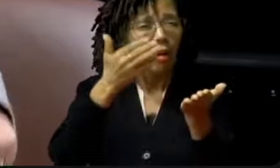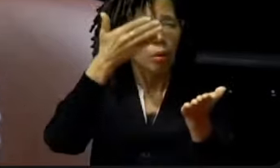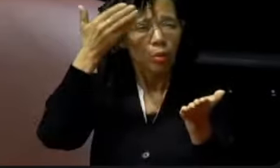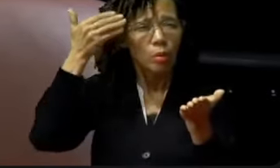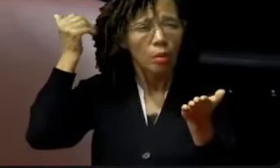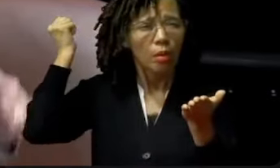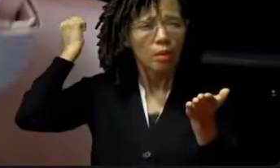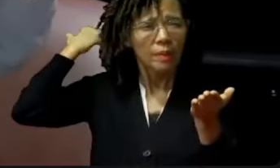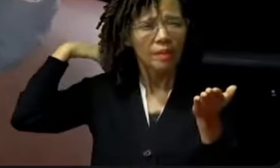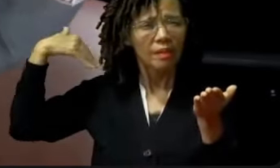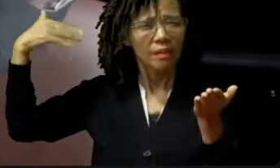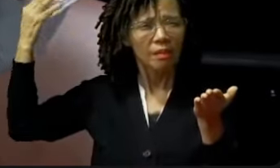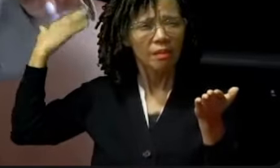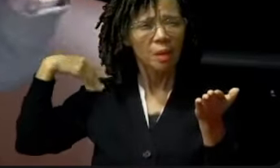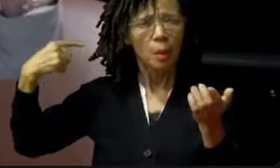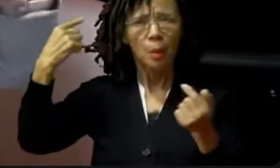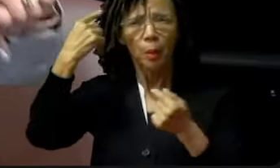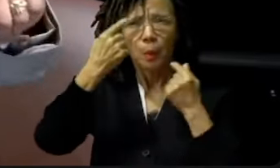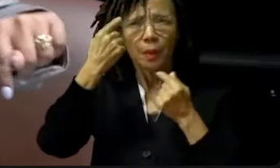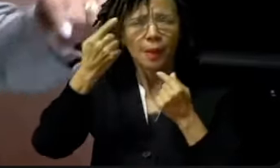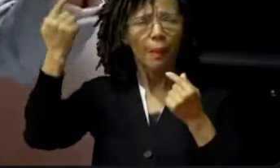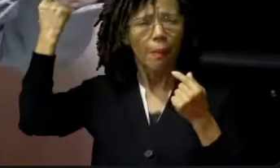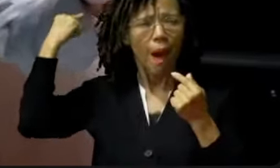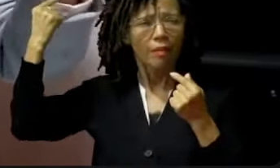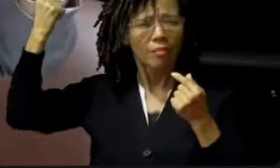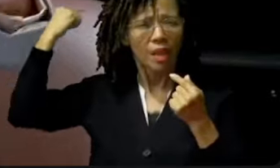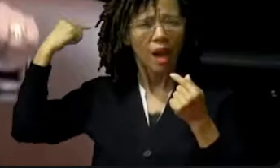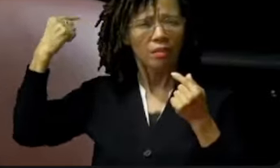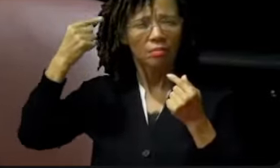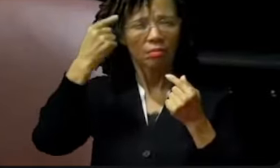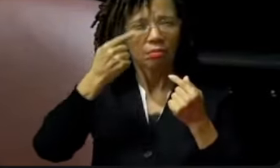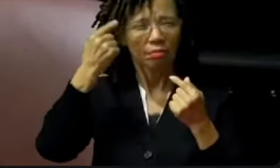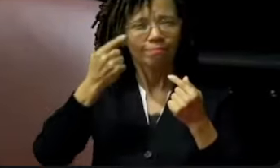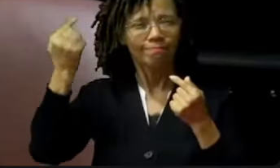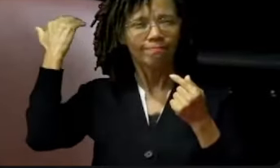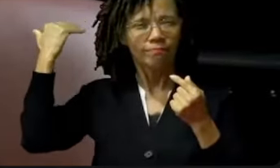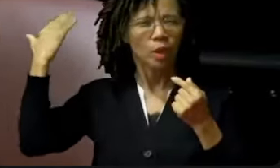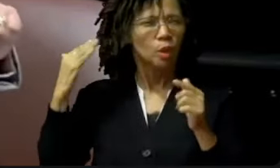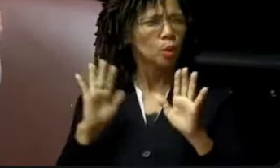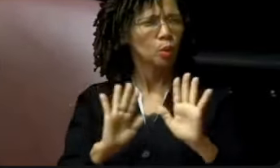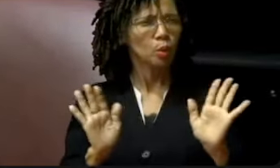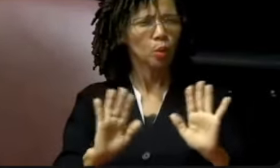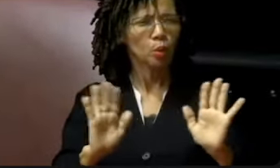ser coherentes. ¿Por qué? Porque a cada uno de nosotros,